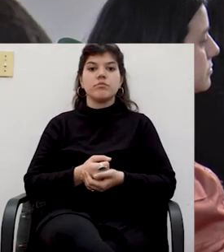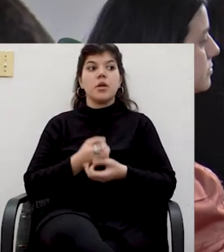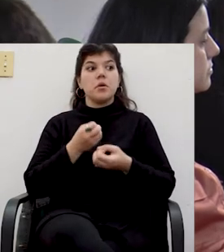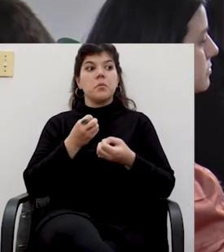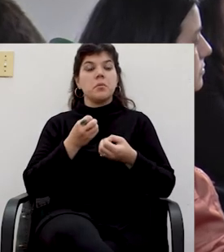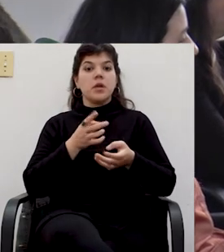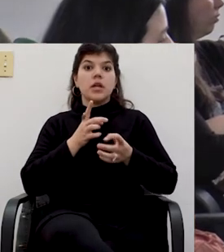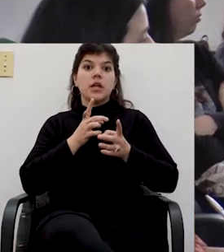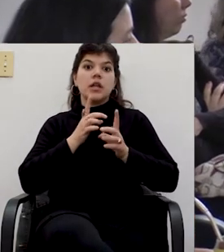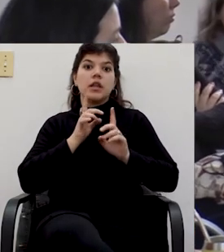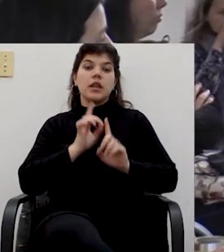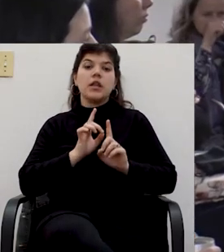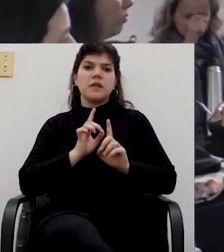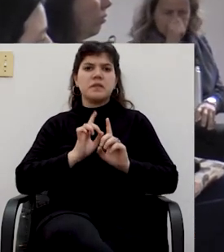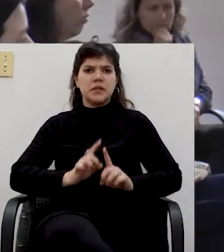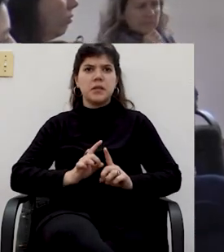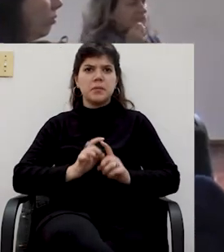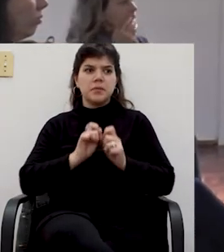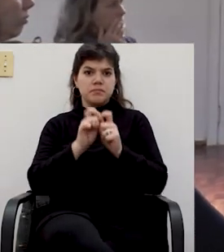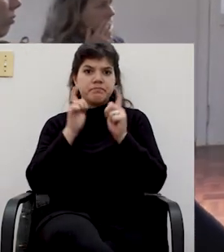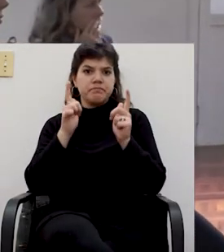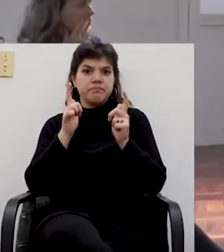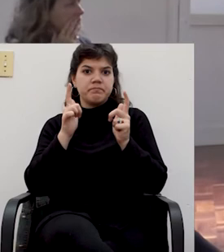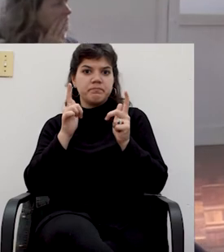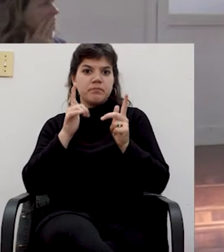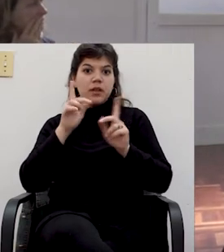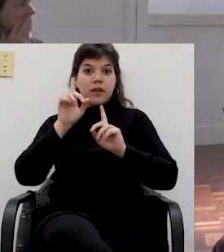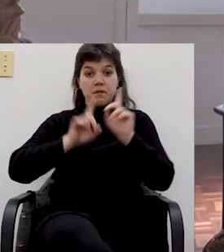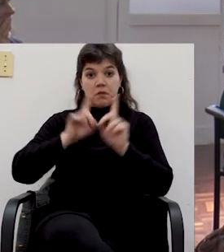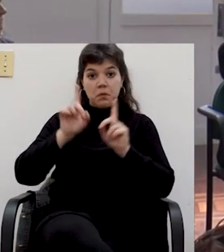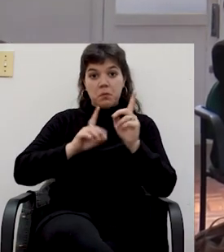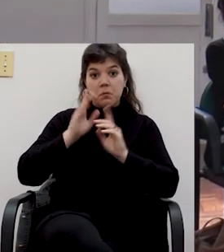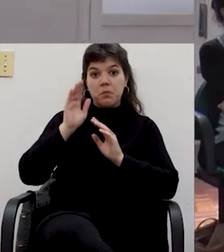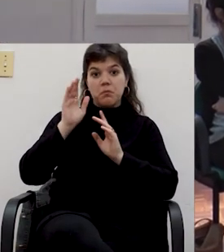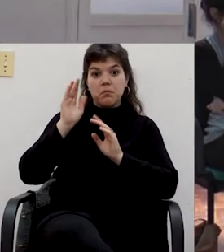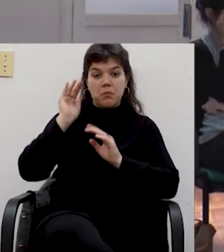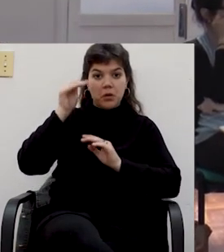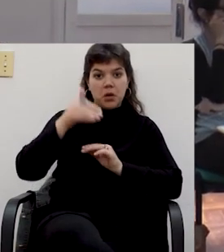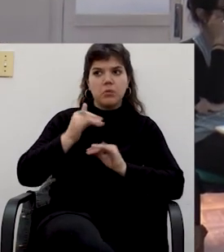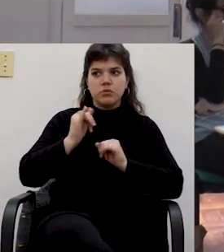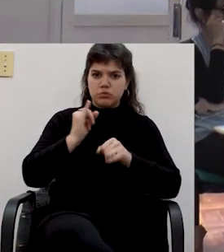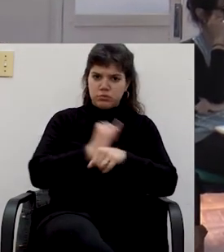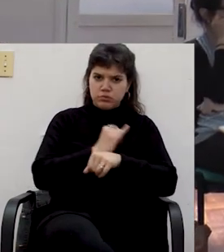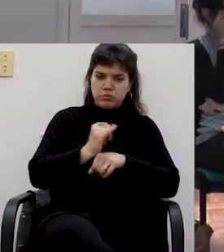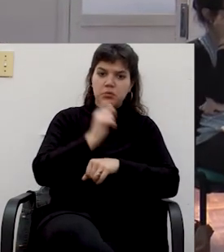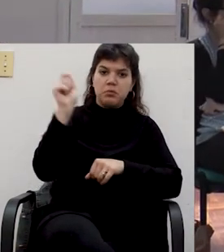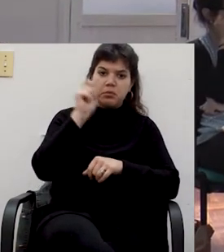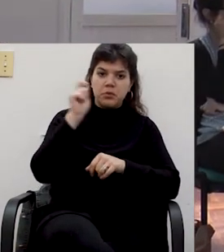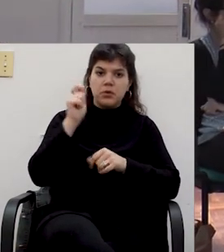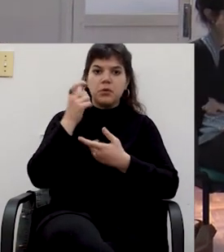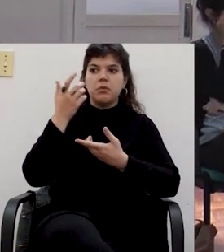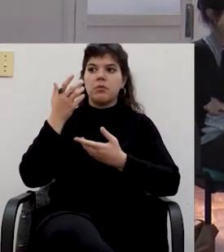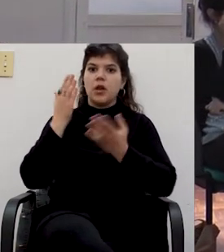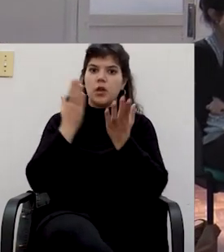Porque también tenemos que alertar, si bien en la Universidad de la República, como institución pública,